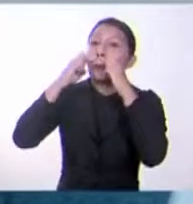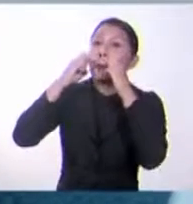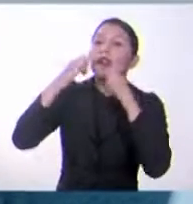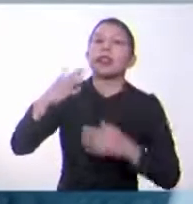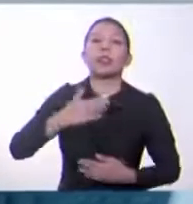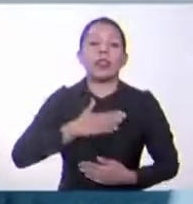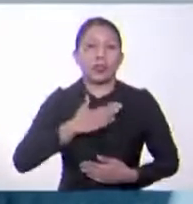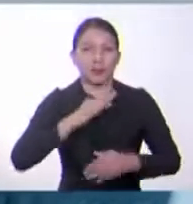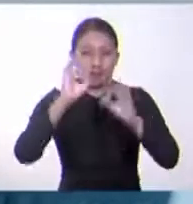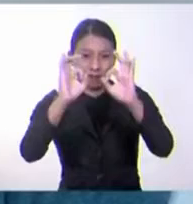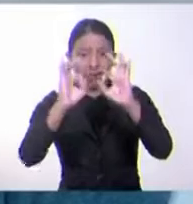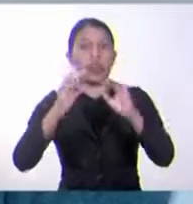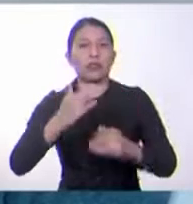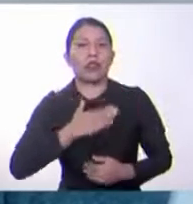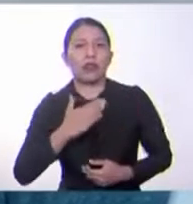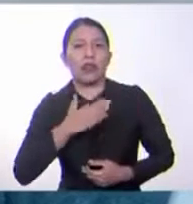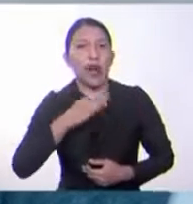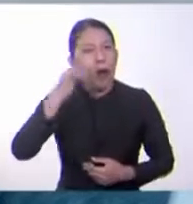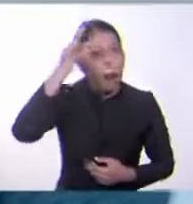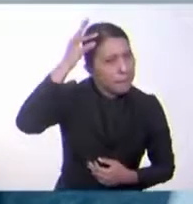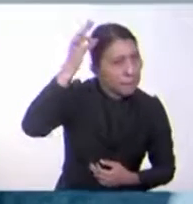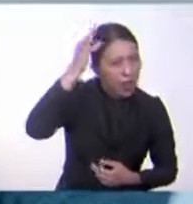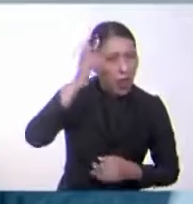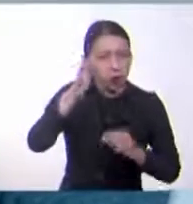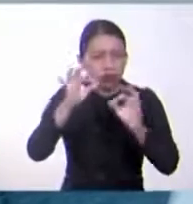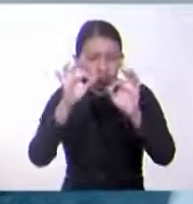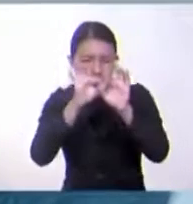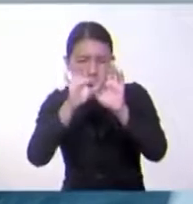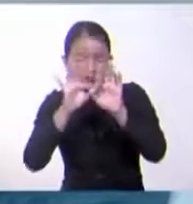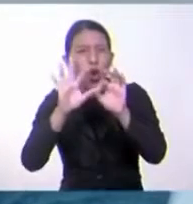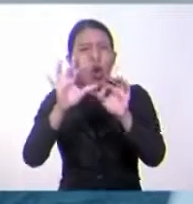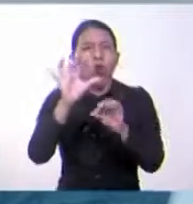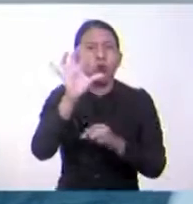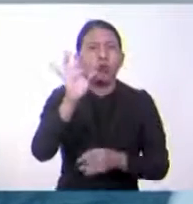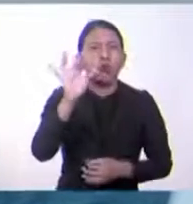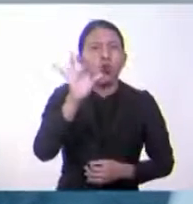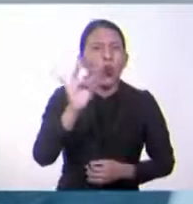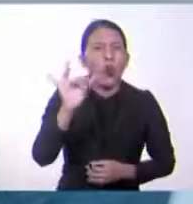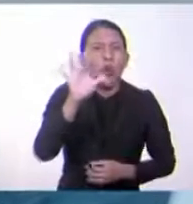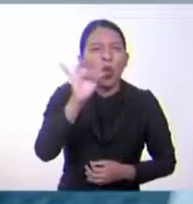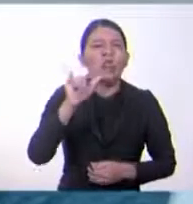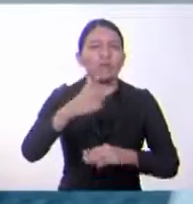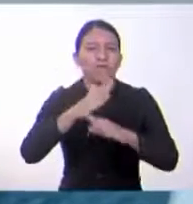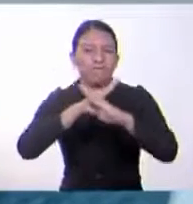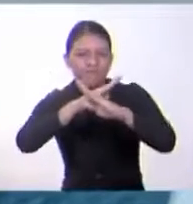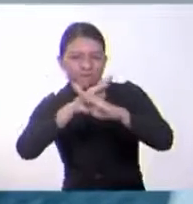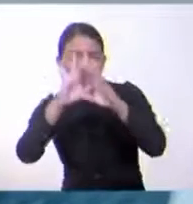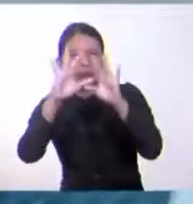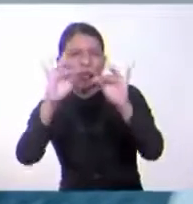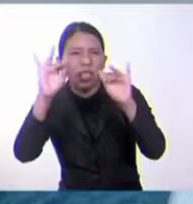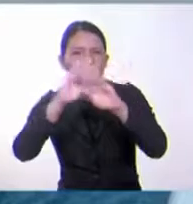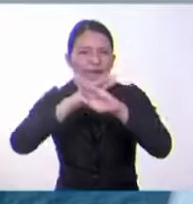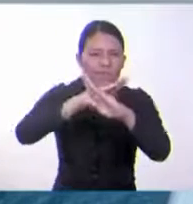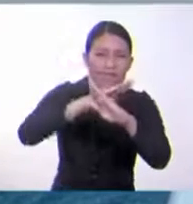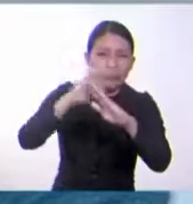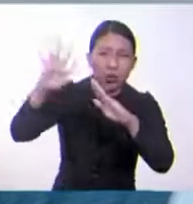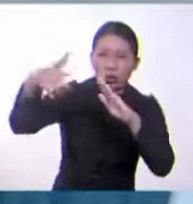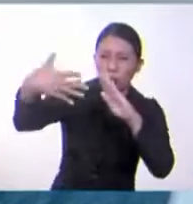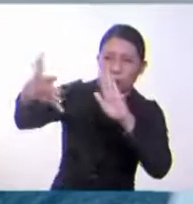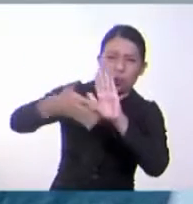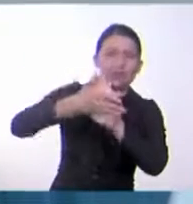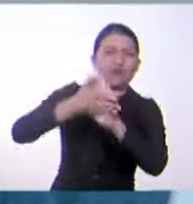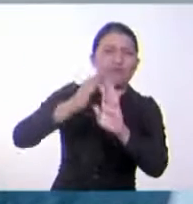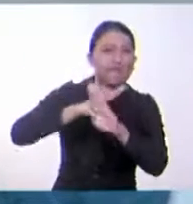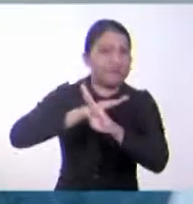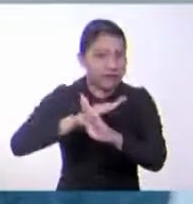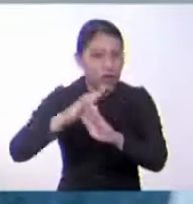y también la mucosidad. La mucosidad es una barrera que atrapa partículas en el aire y evita